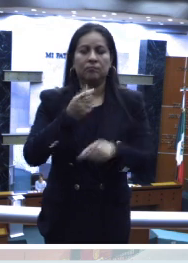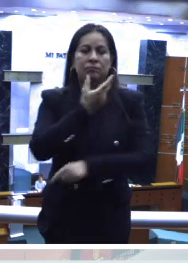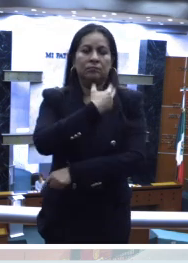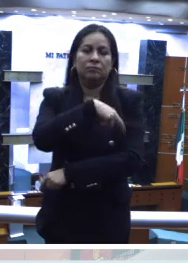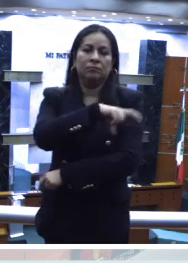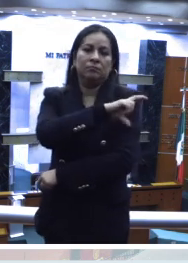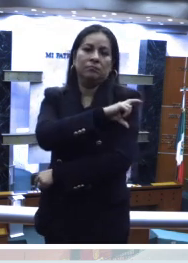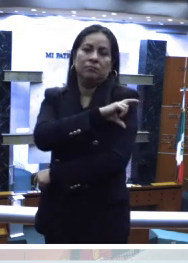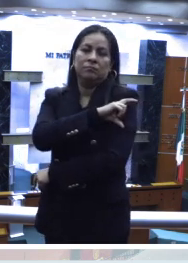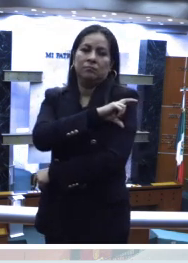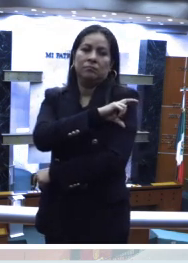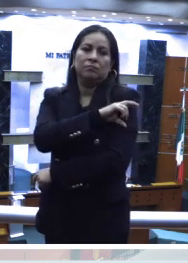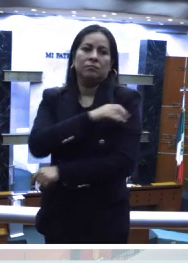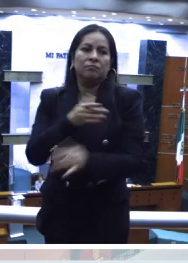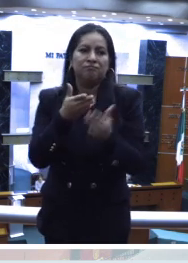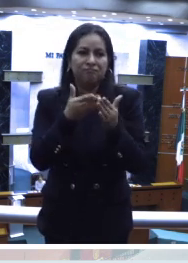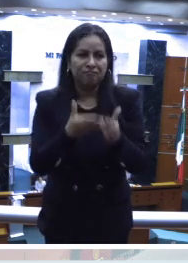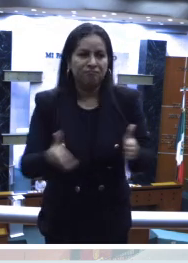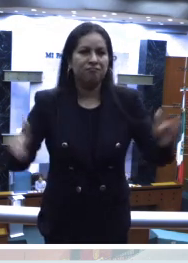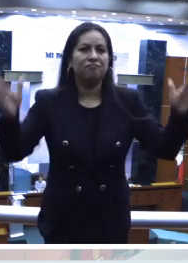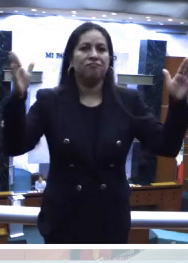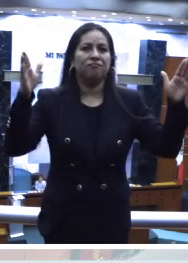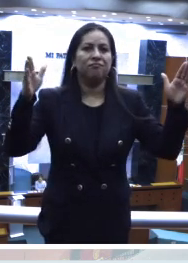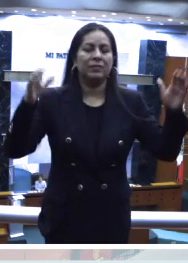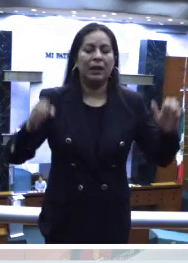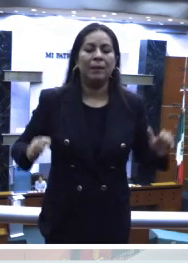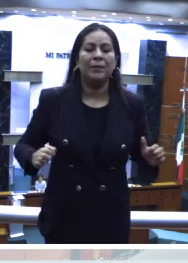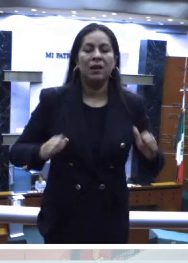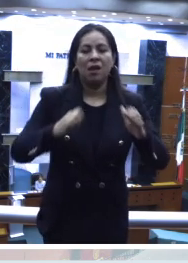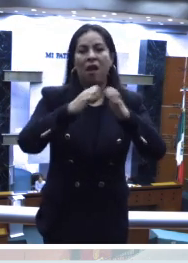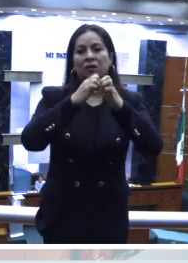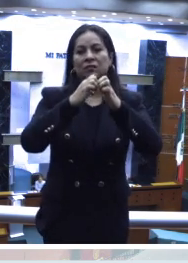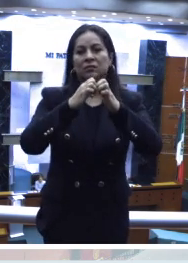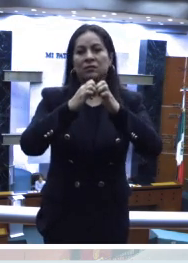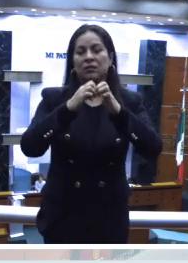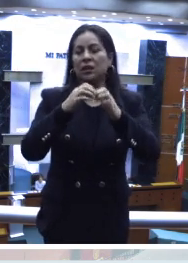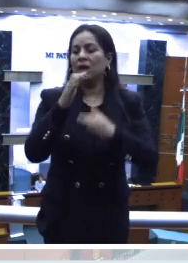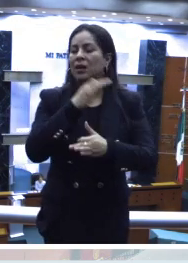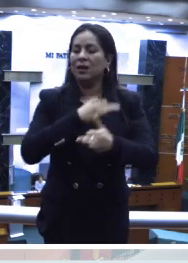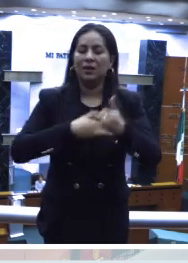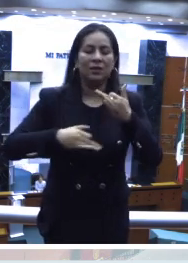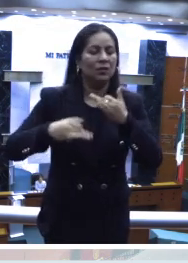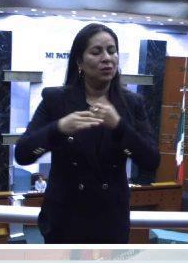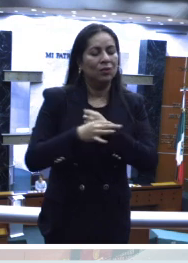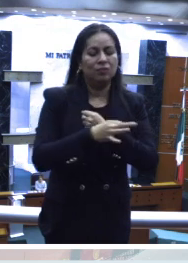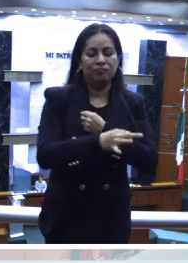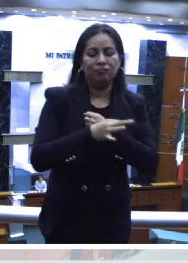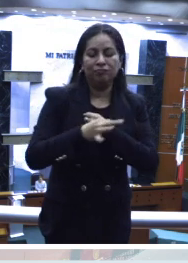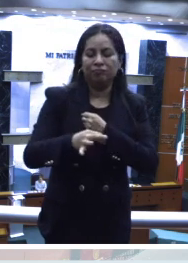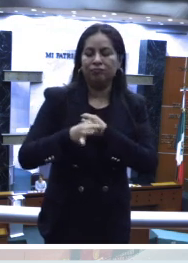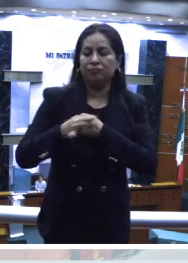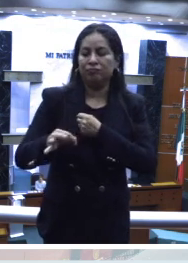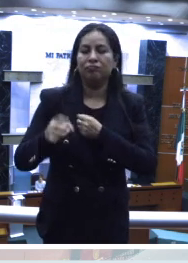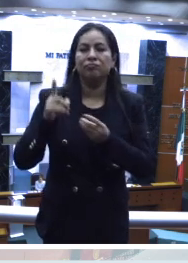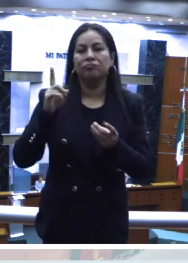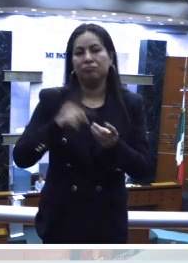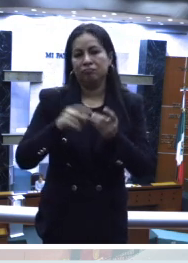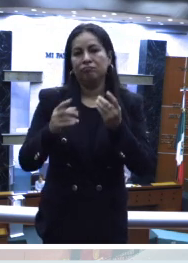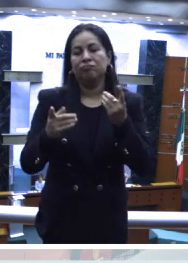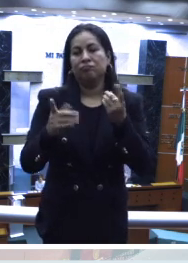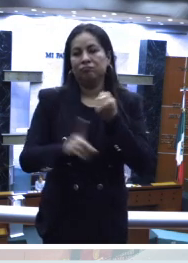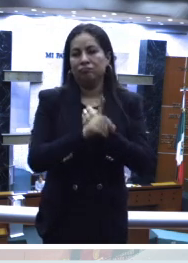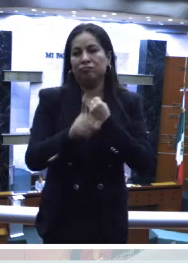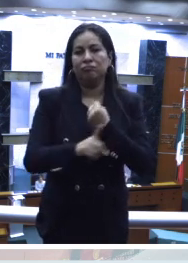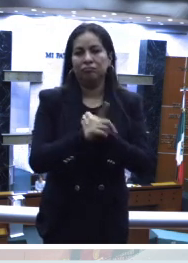Civil amplíe la declaratoria de emergencia en todos los municipios donde han sido